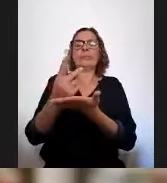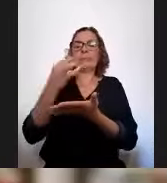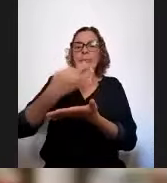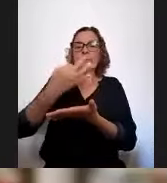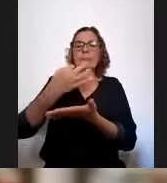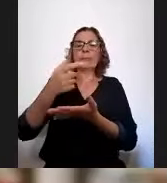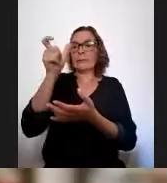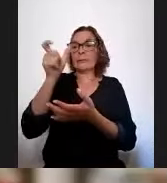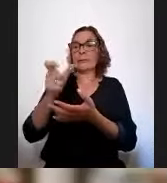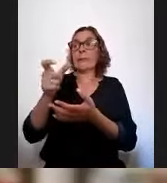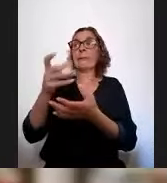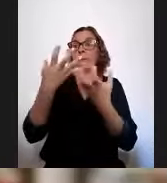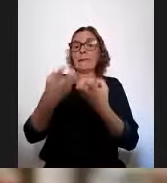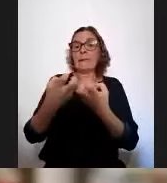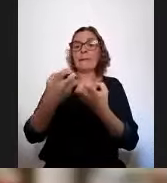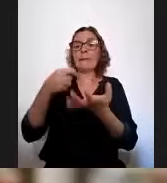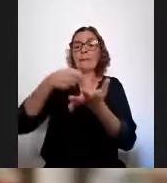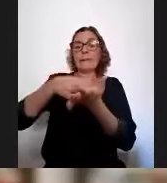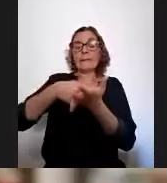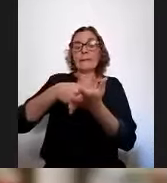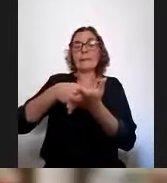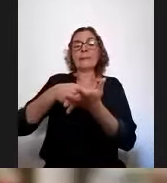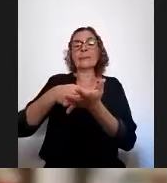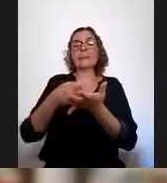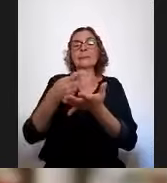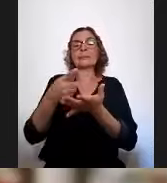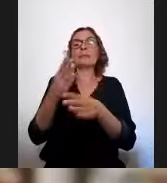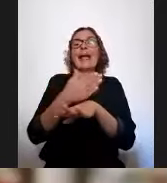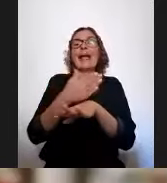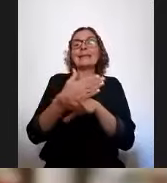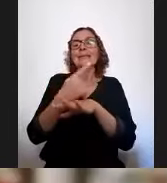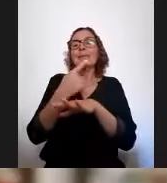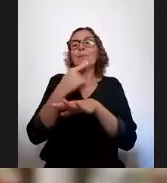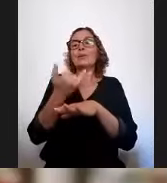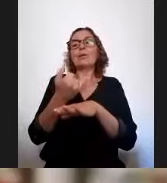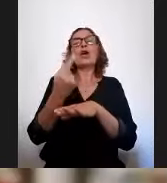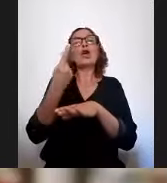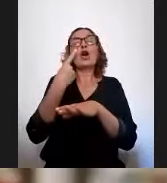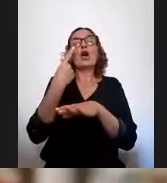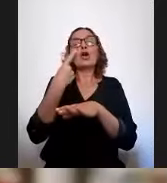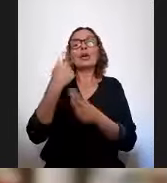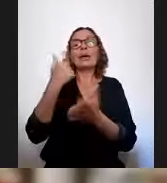que se anima a comprarme hasta antes de que el producto esté